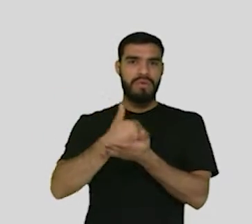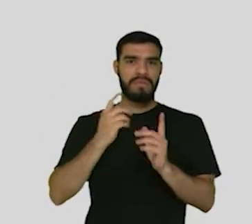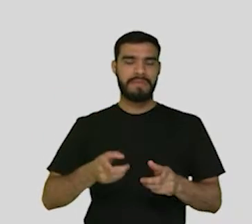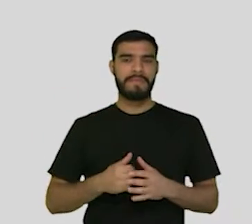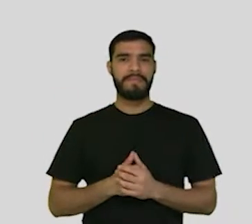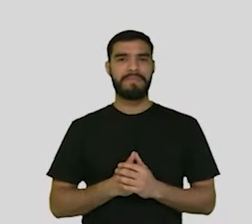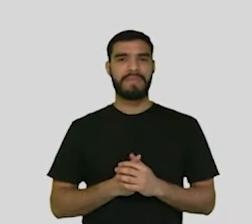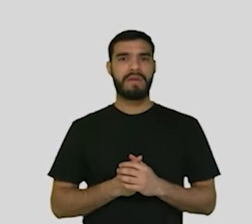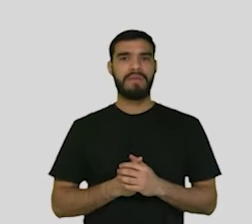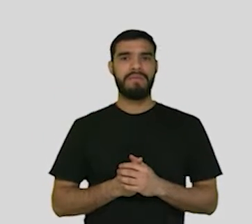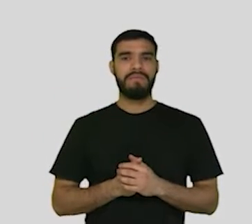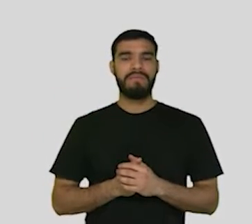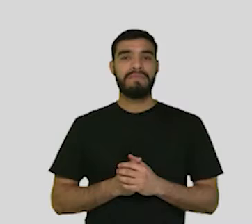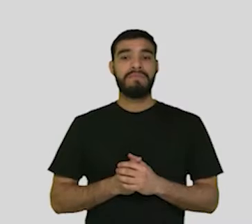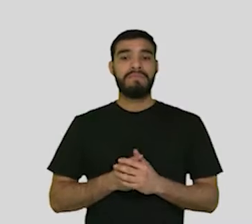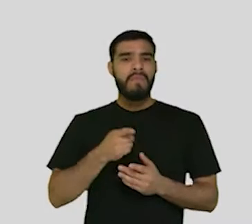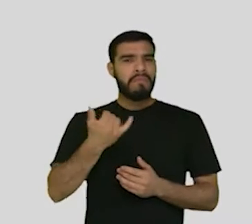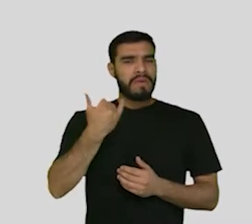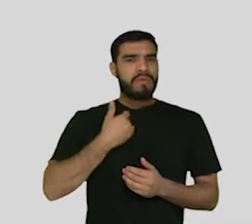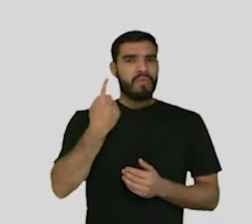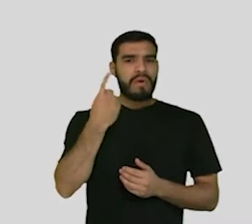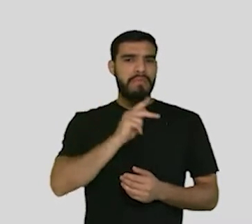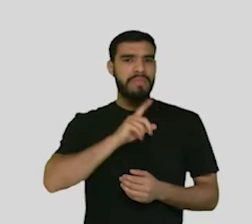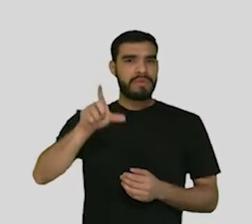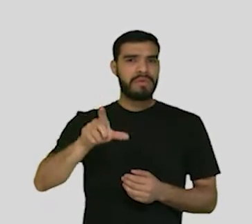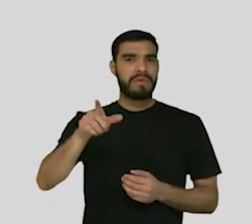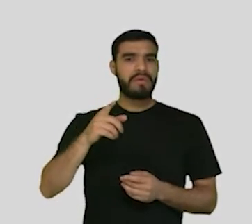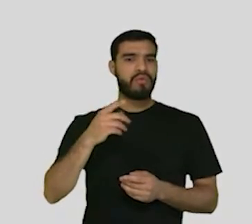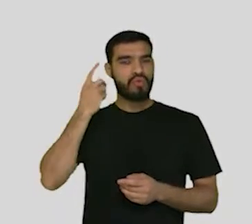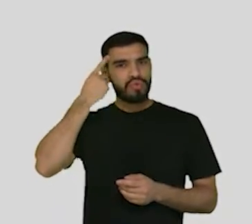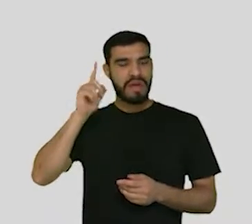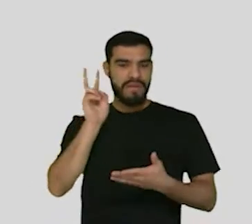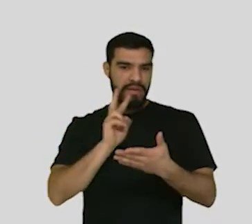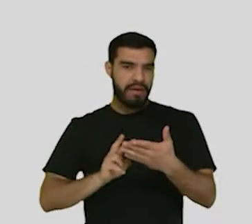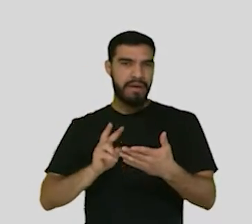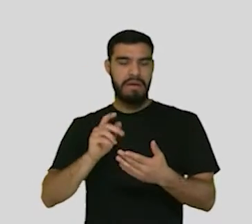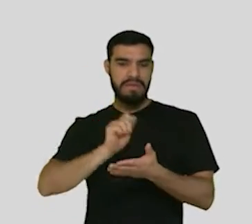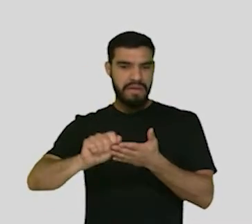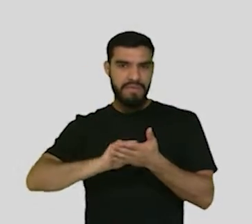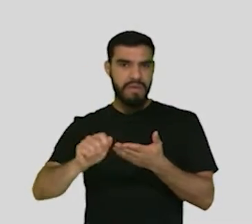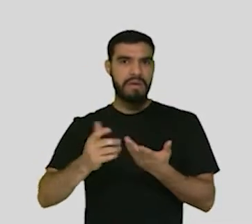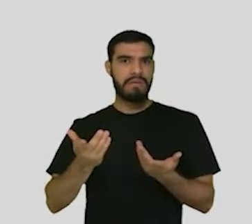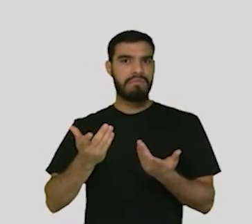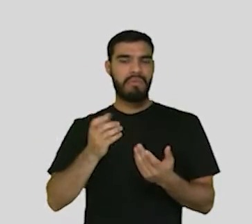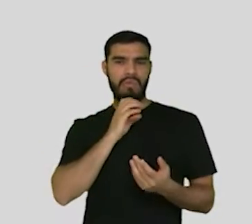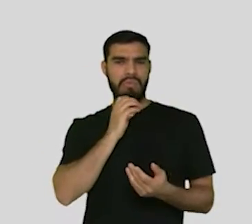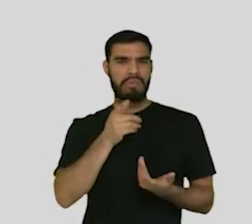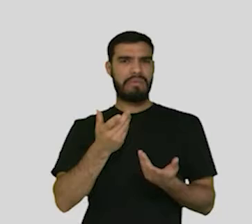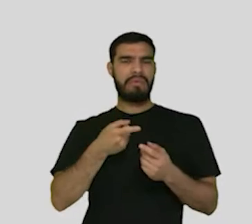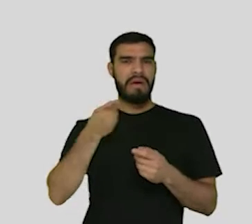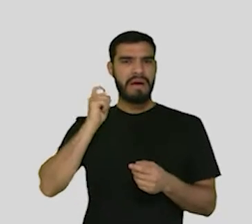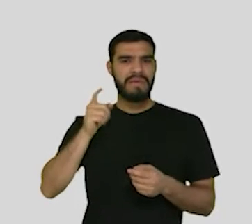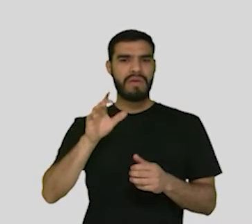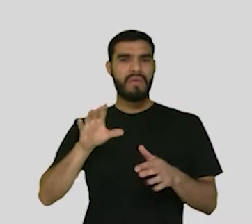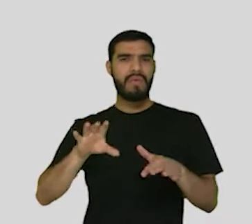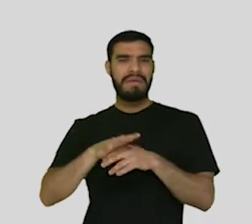ganó beba, jamás. Una de las chicas. Incluso no sabe. Diremos que Upepe o Majeja tapizá o le guanuba. Llega